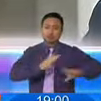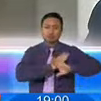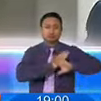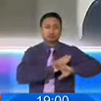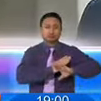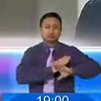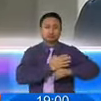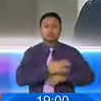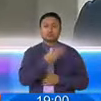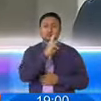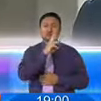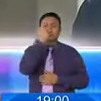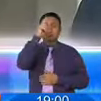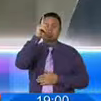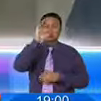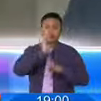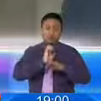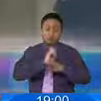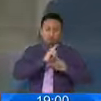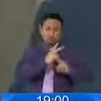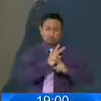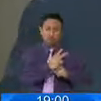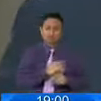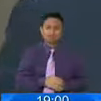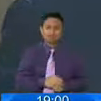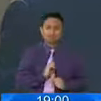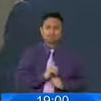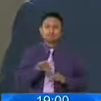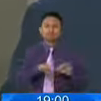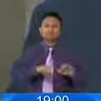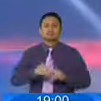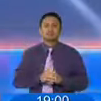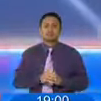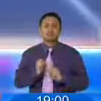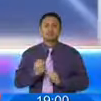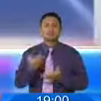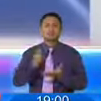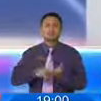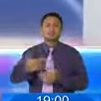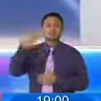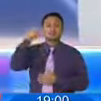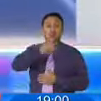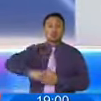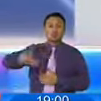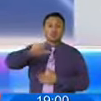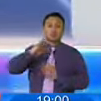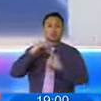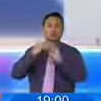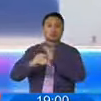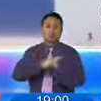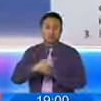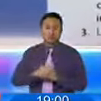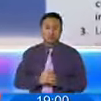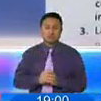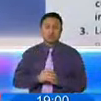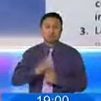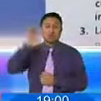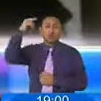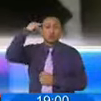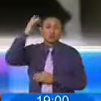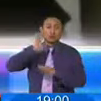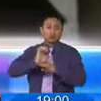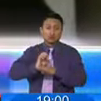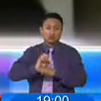resguardar a los 16 millones de ecuatorianos. Roldán además se refirió al supuesto comunicado que circuló el pasado lunes en el cual se pone condiciones al gobierno